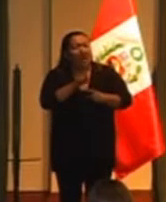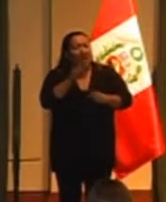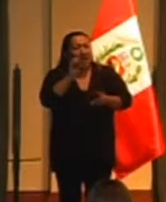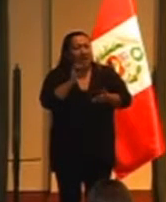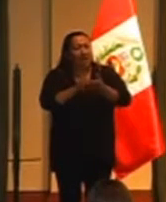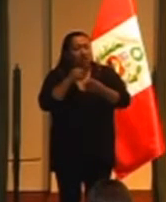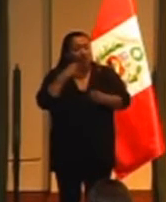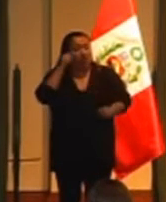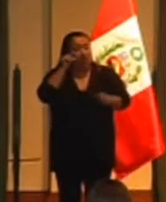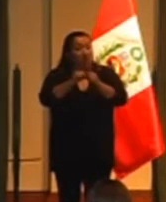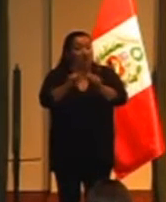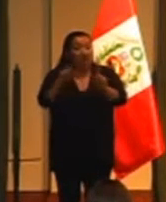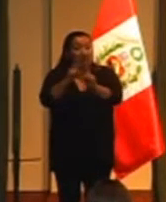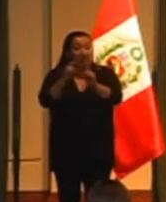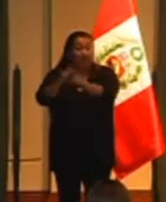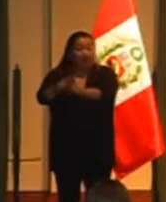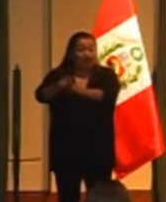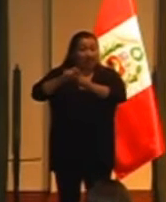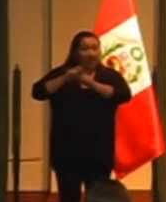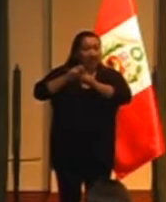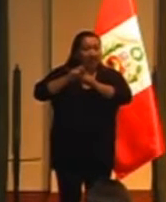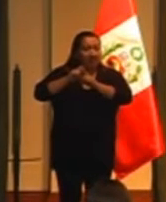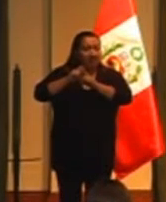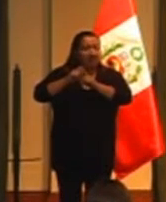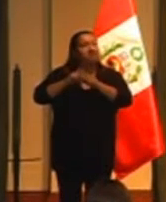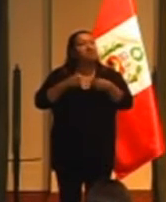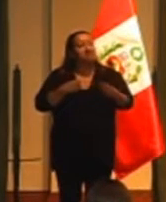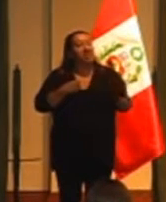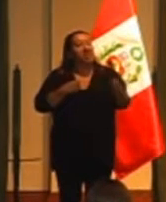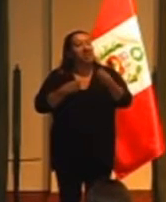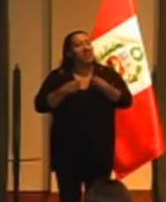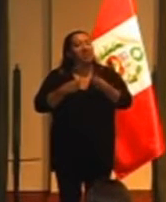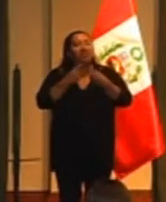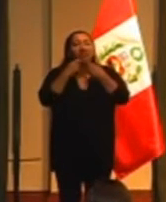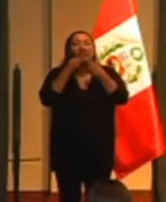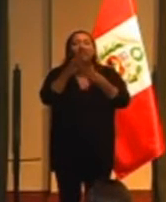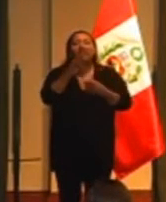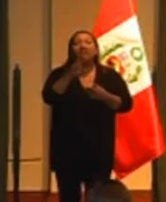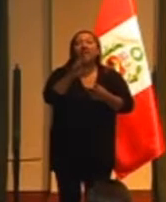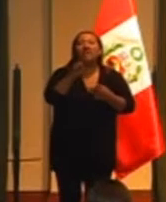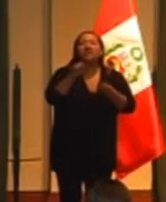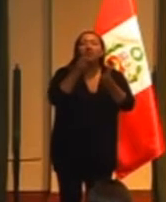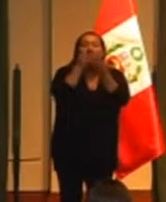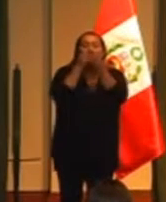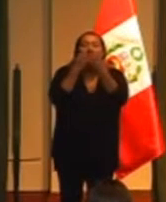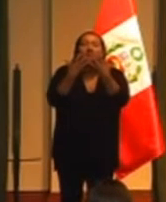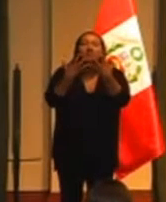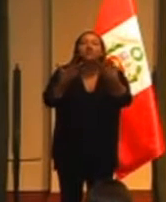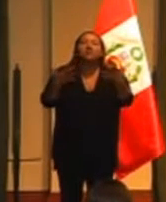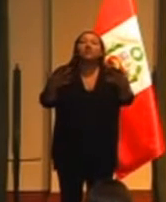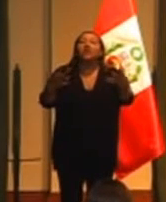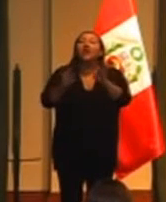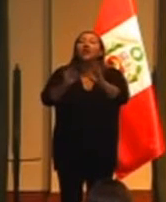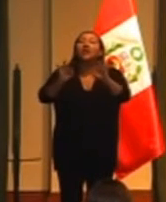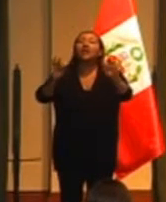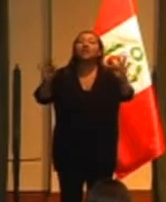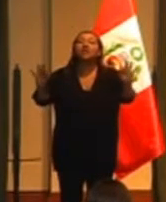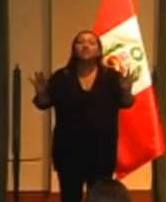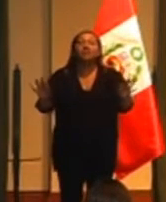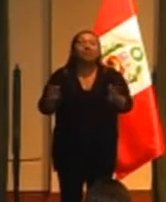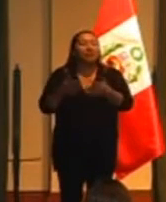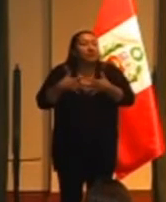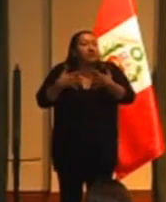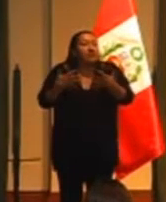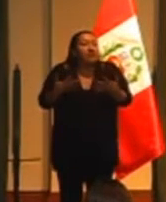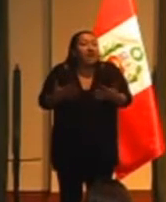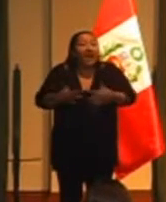esa frase, les puedo decir que lo que me aportan es su frescura, su creatividad, su limpieza, su honestidad.